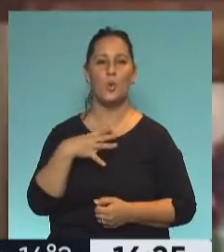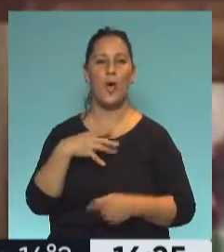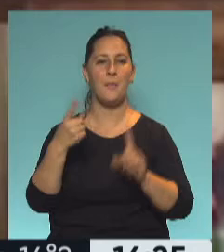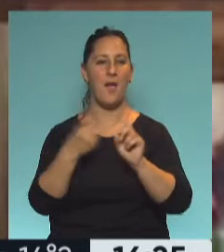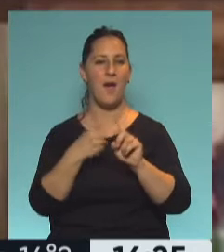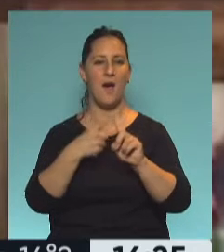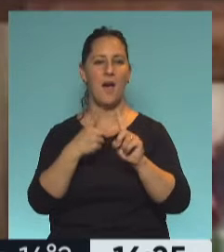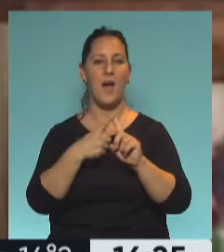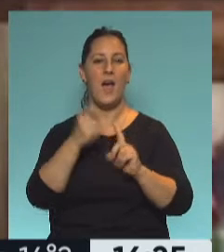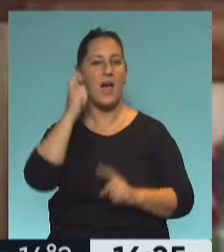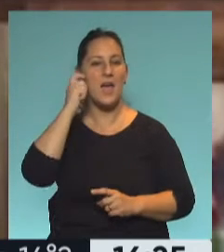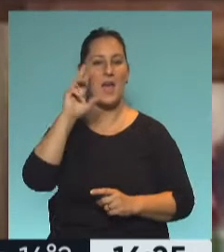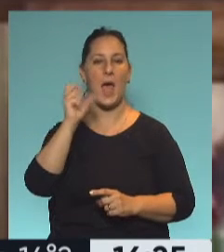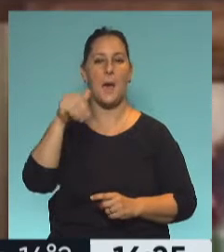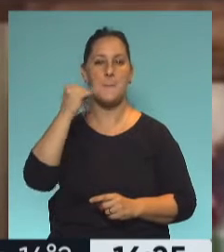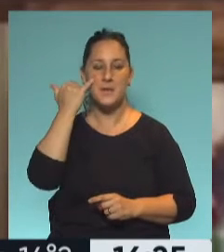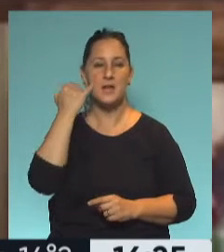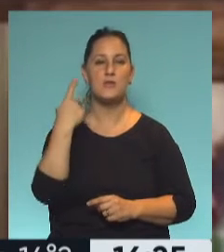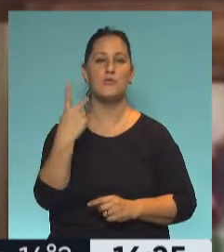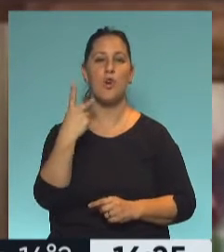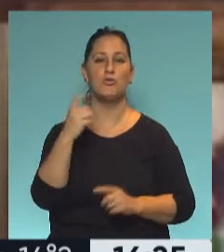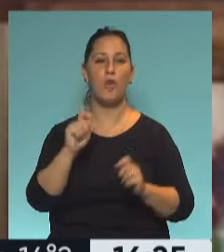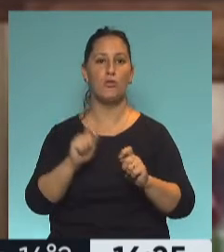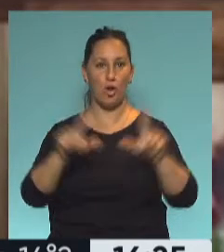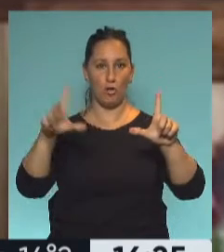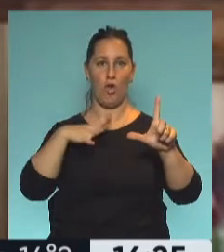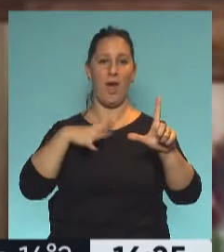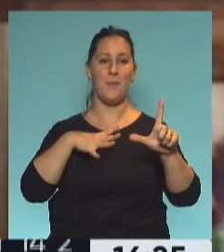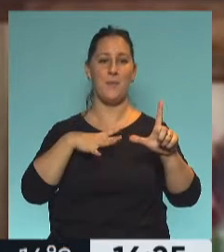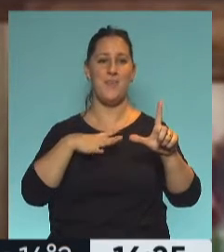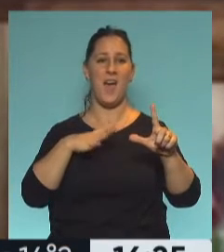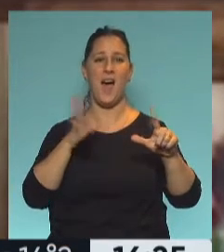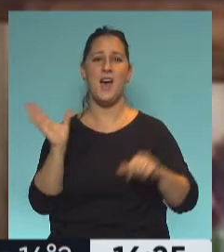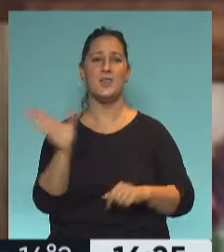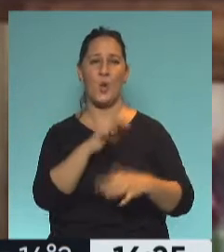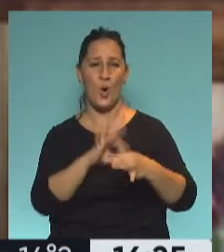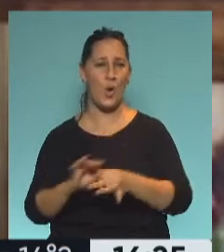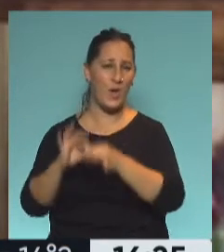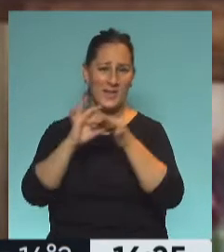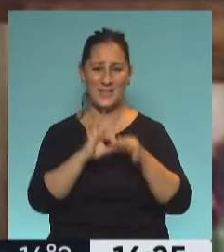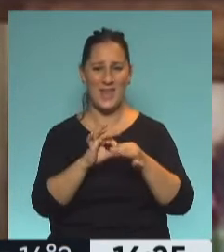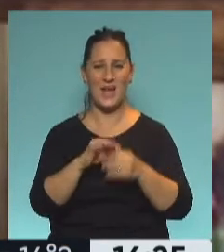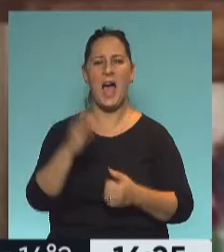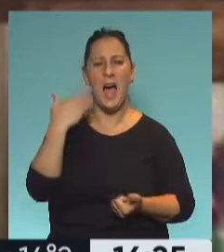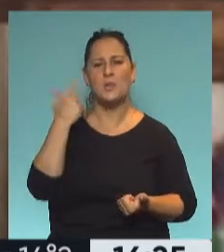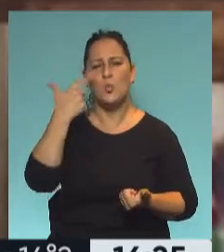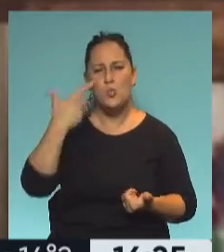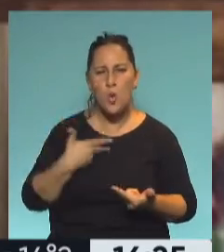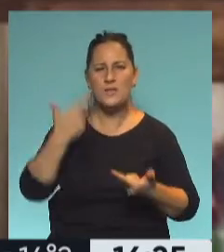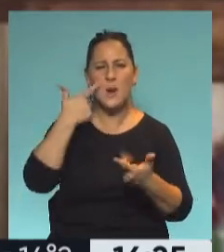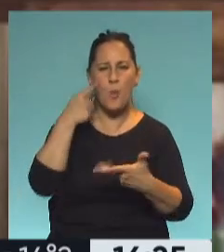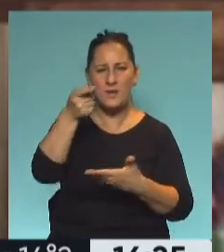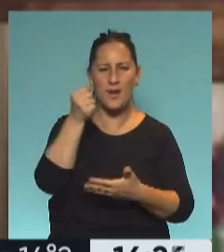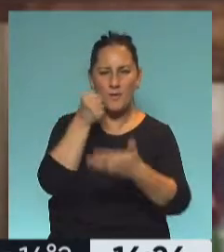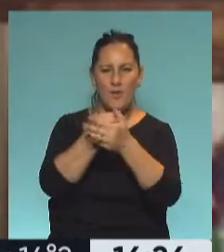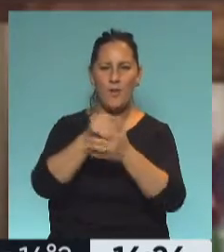Grammy, el Grammy está bien ganado, pero que nosotros estemos al aire es un milagro. No, porque la otra vez ya le hicimos recorrer todos los premios que tiene ahí atrás, que nos vemos